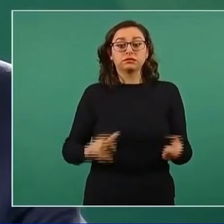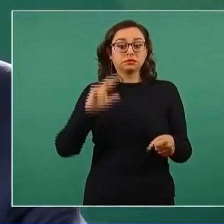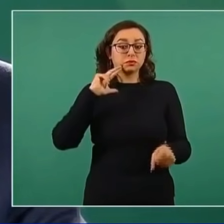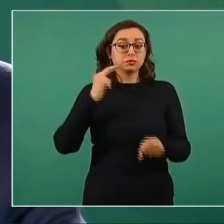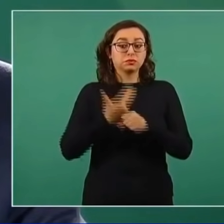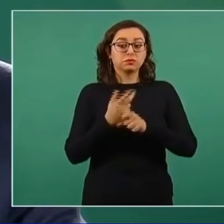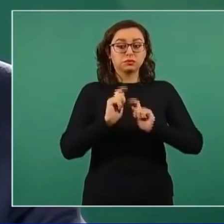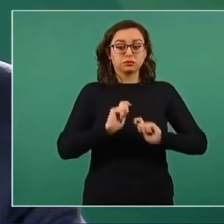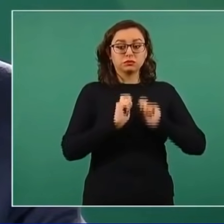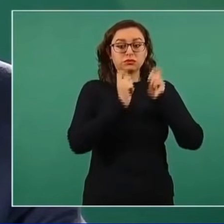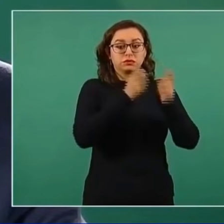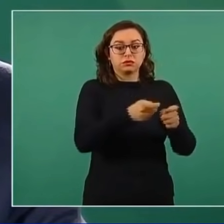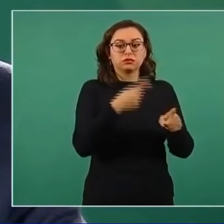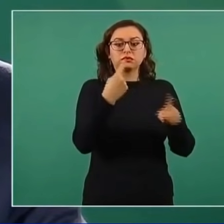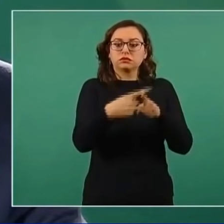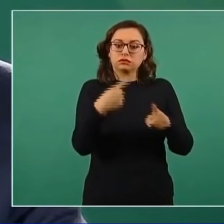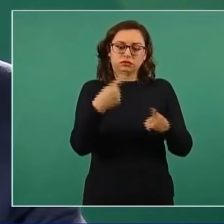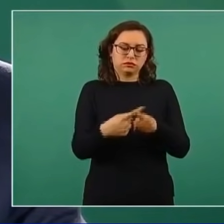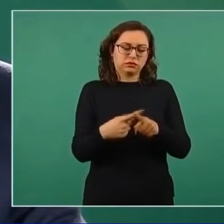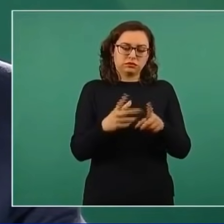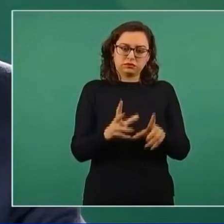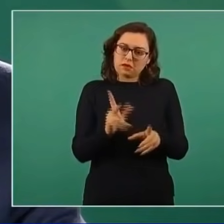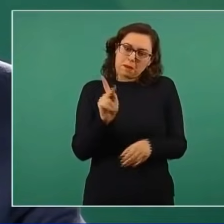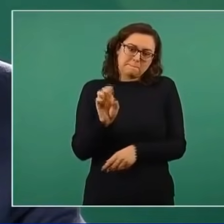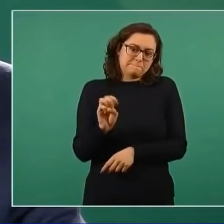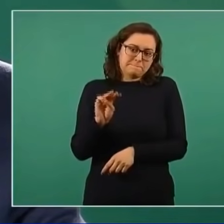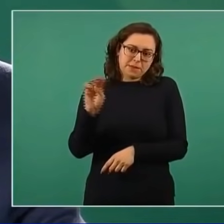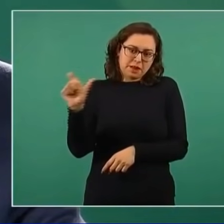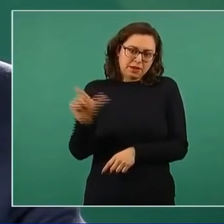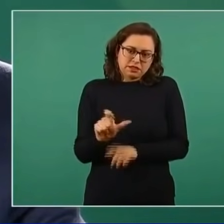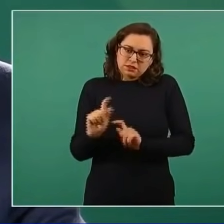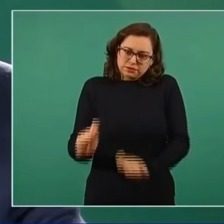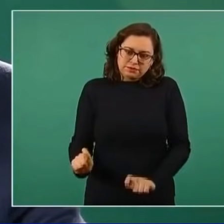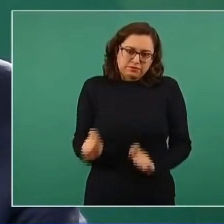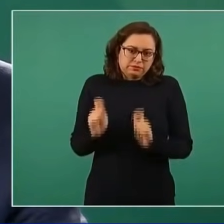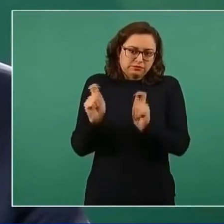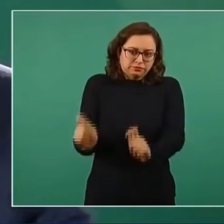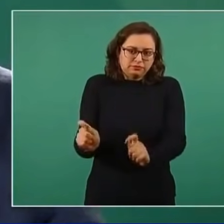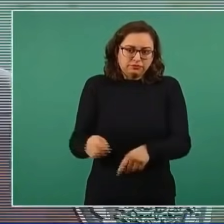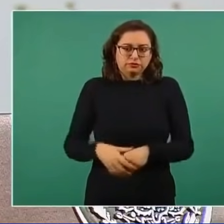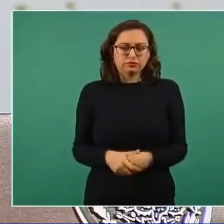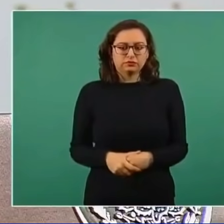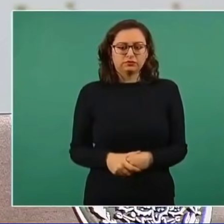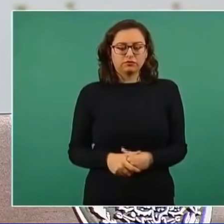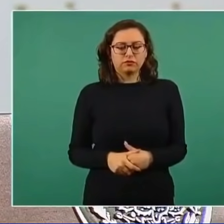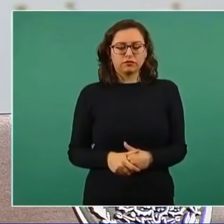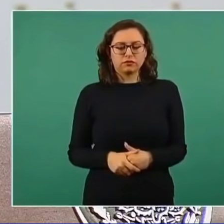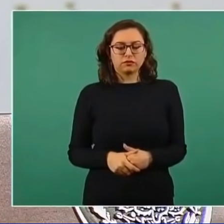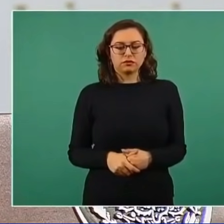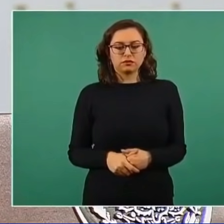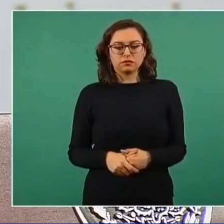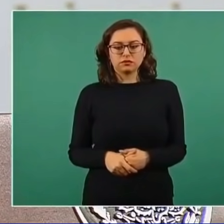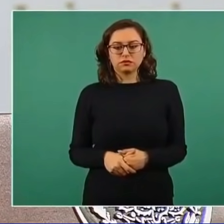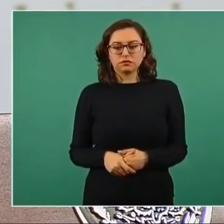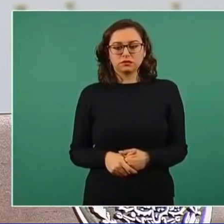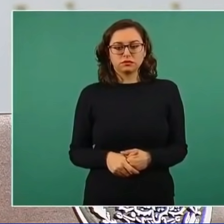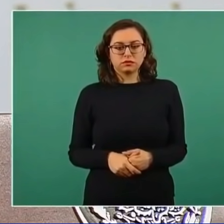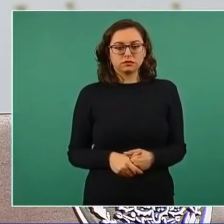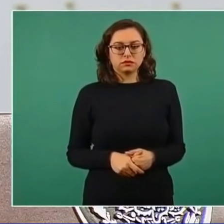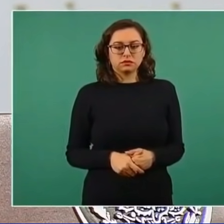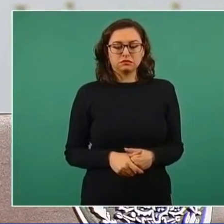sistema de refinación de Pemex, como si fuese